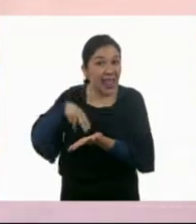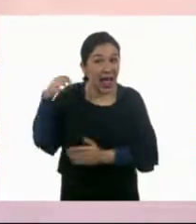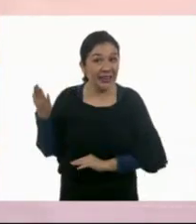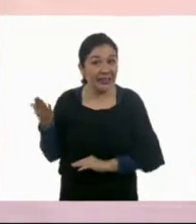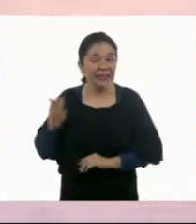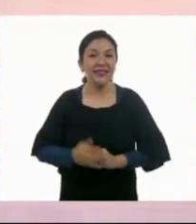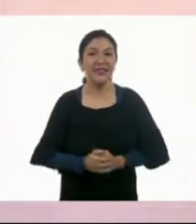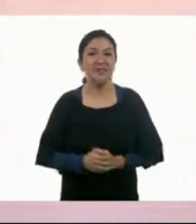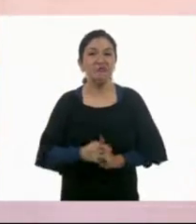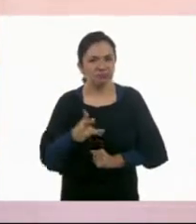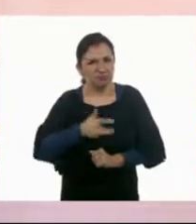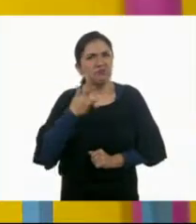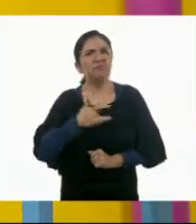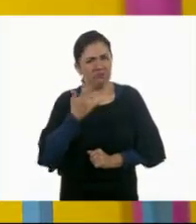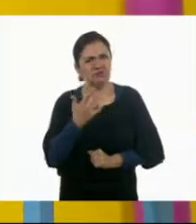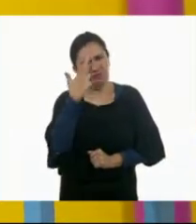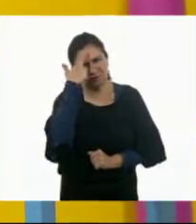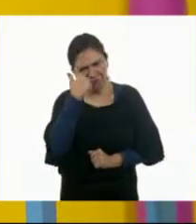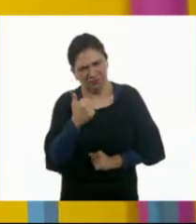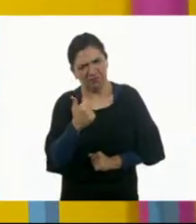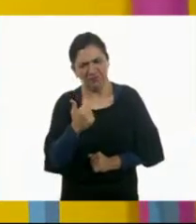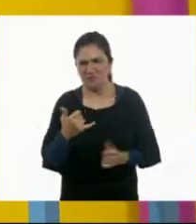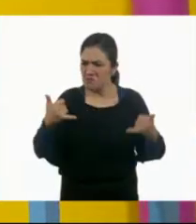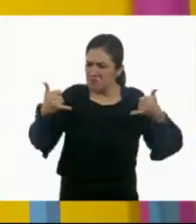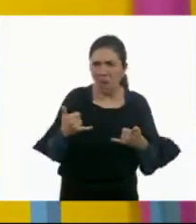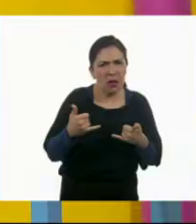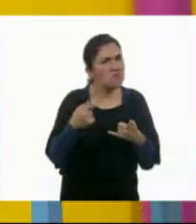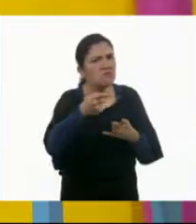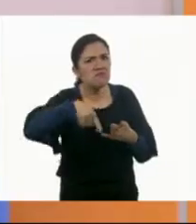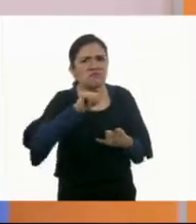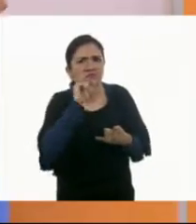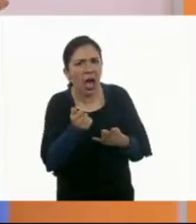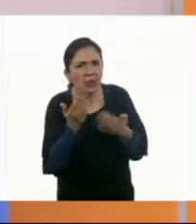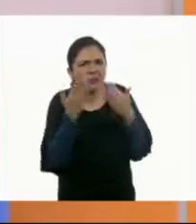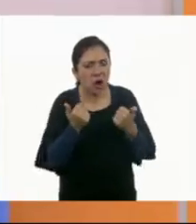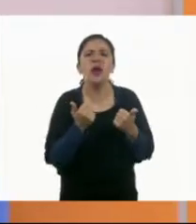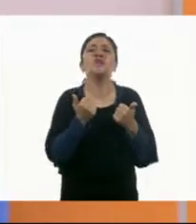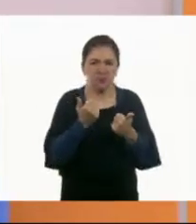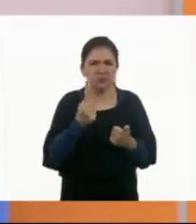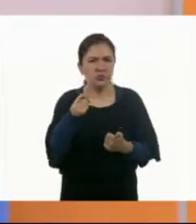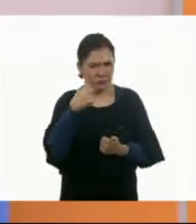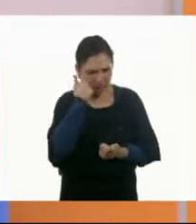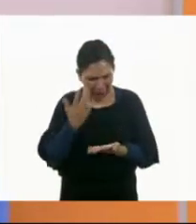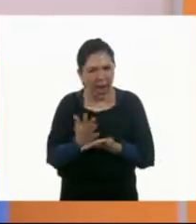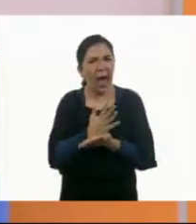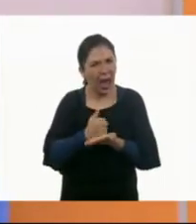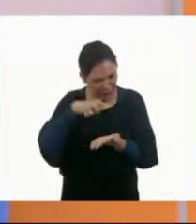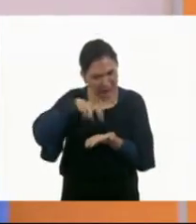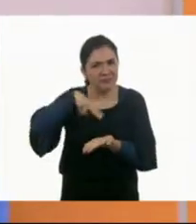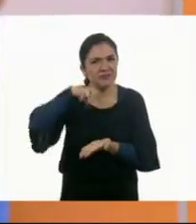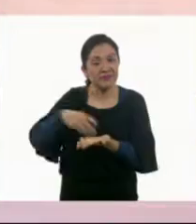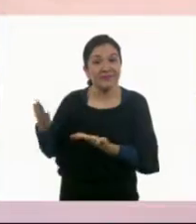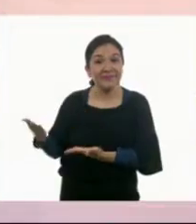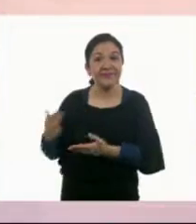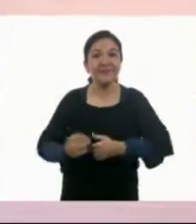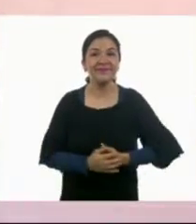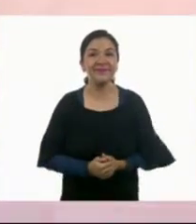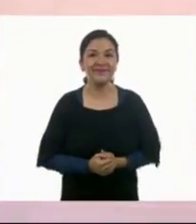saltar. Si tú tienes la razón y no hay oposición, no te quedes con las ganas de